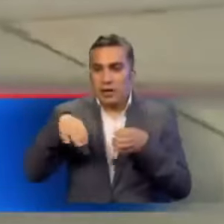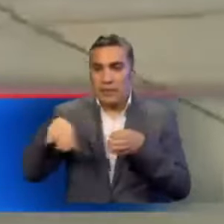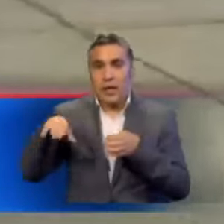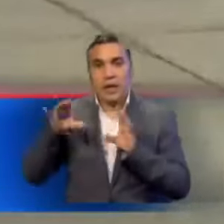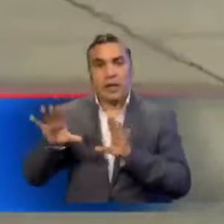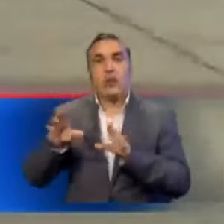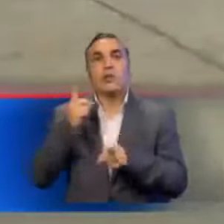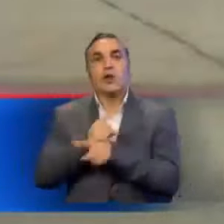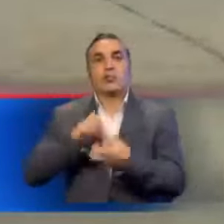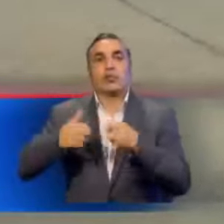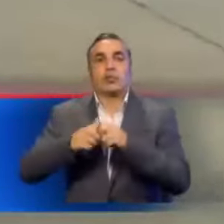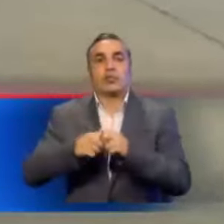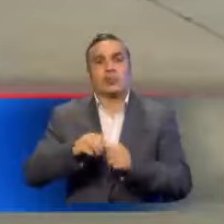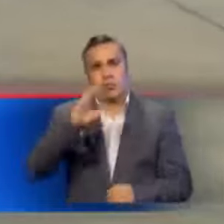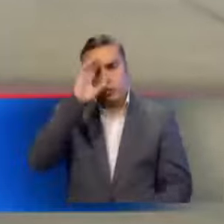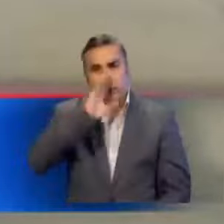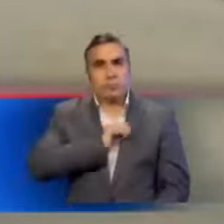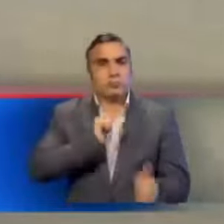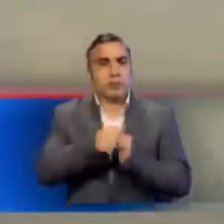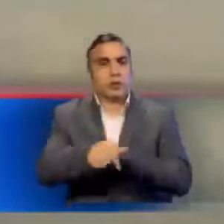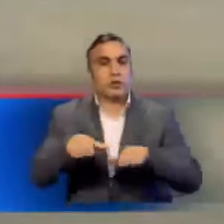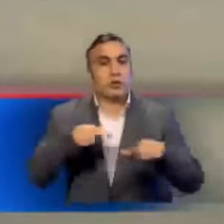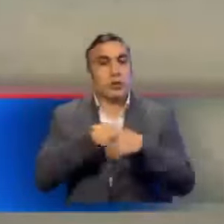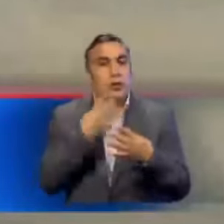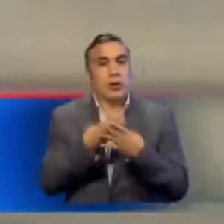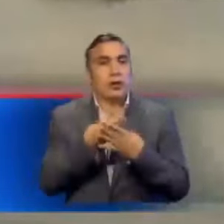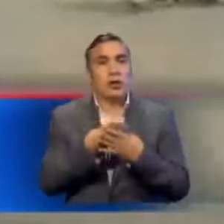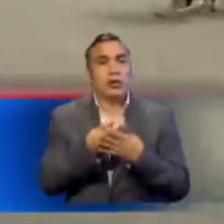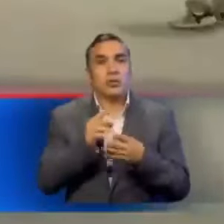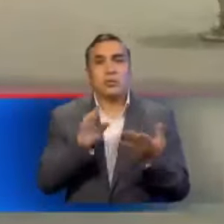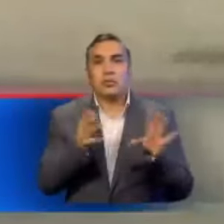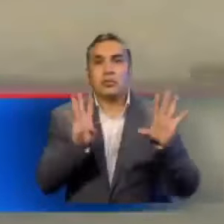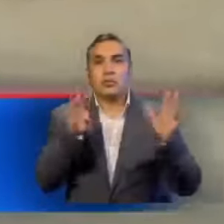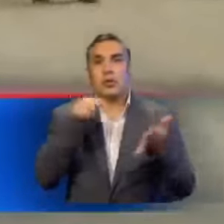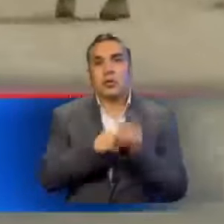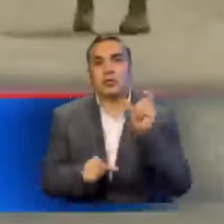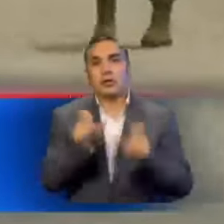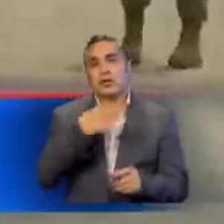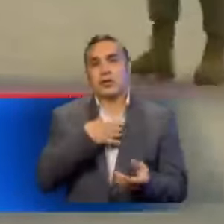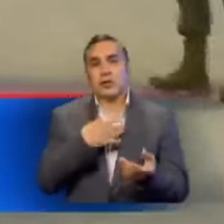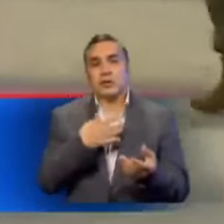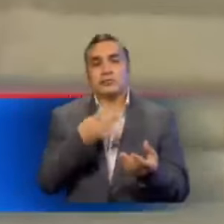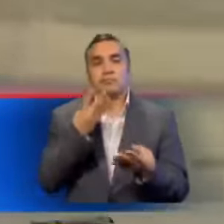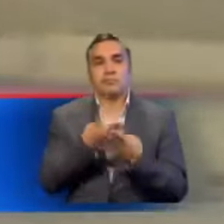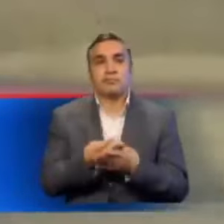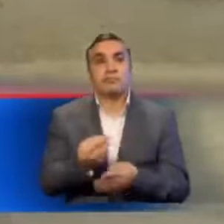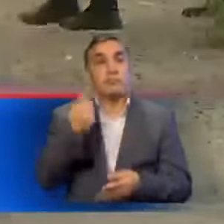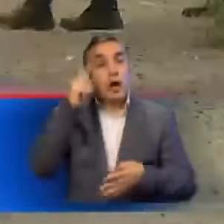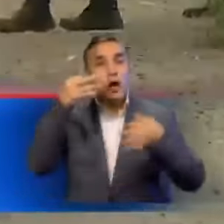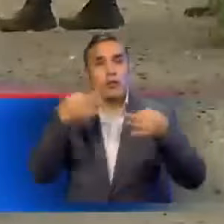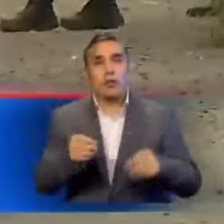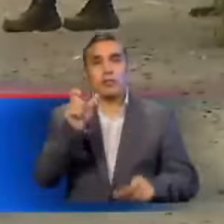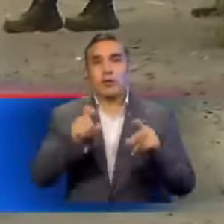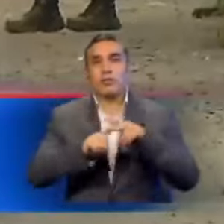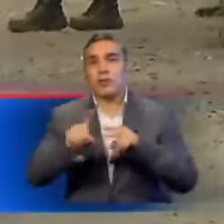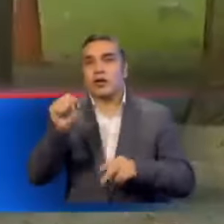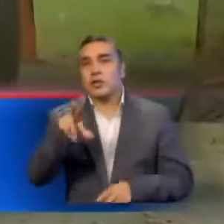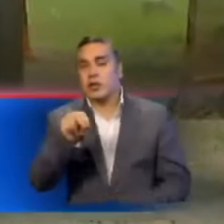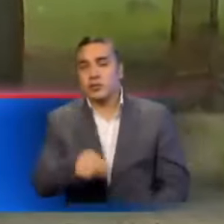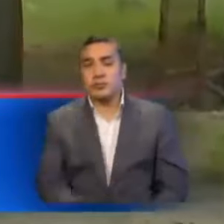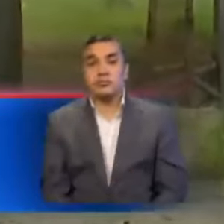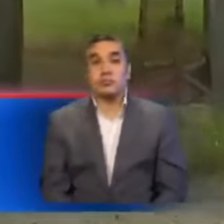disturbios. Policías recorrían los alrededores de la cárcel que alberga cerca de 9.000 reclusos para confirmar la fuga de presos.